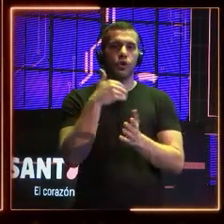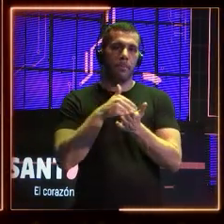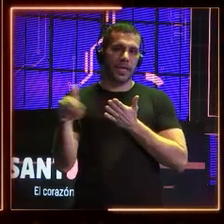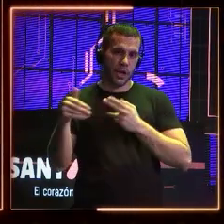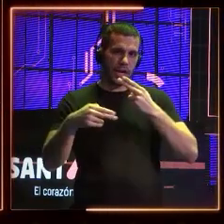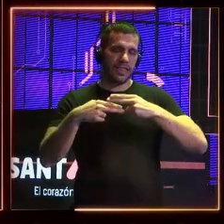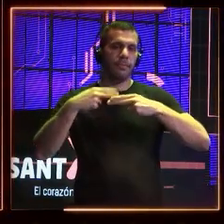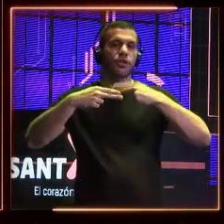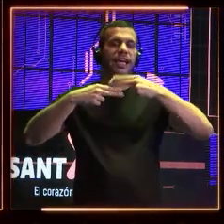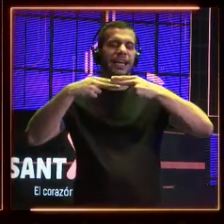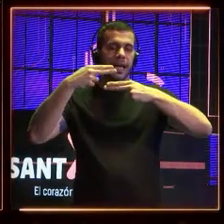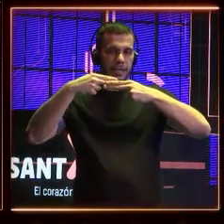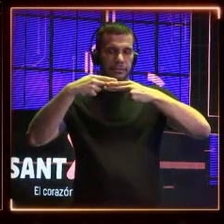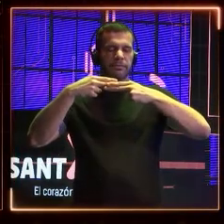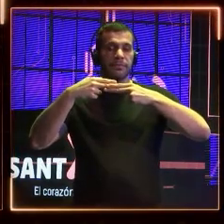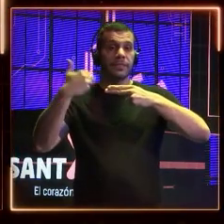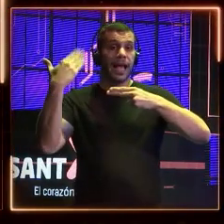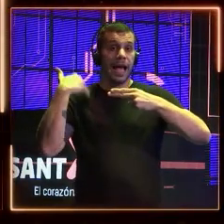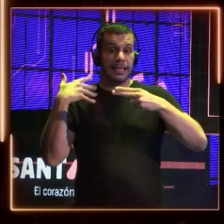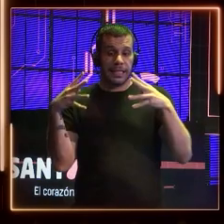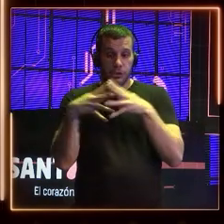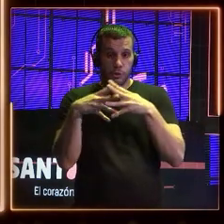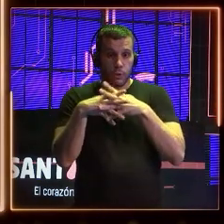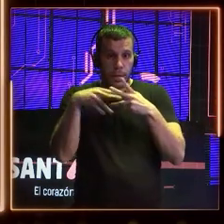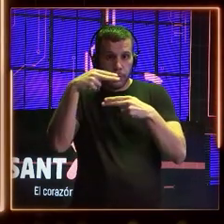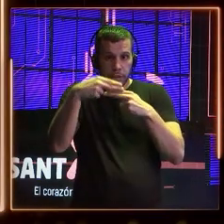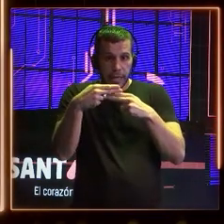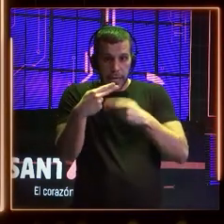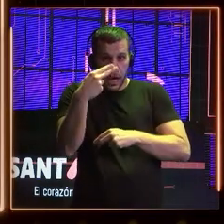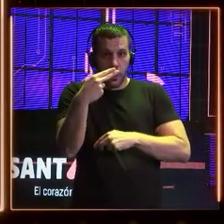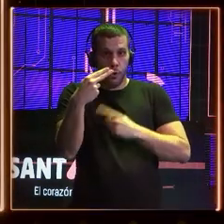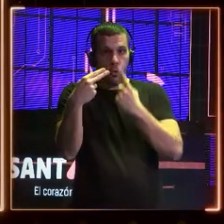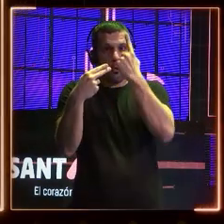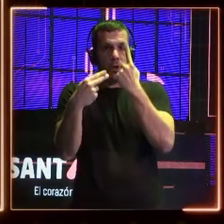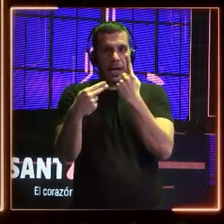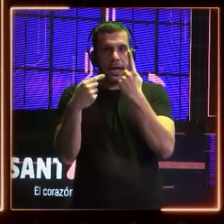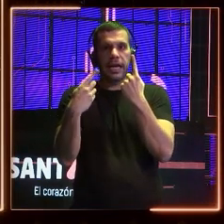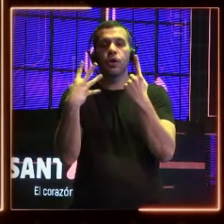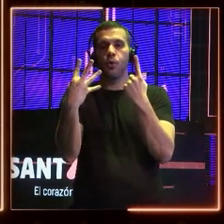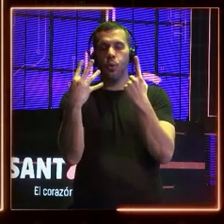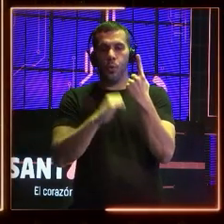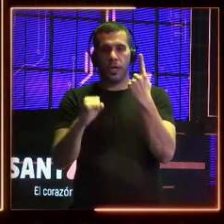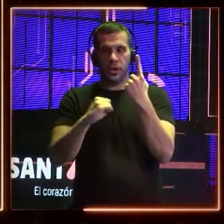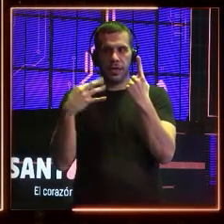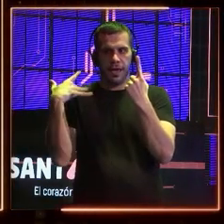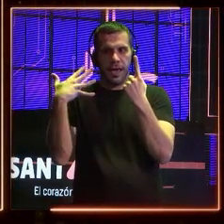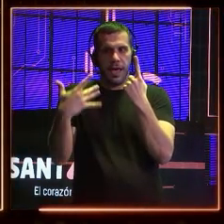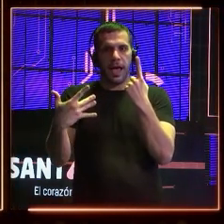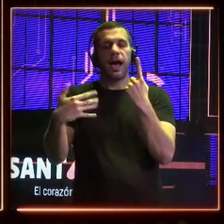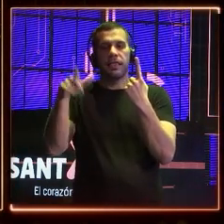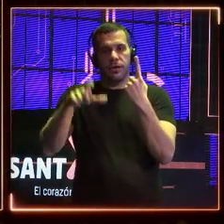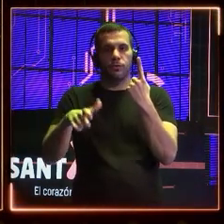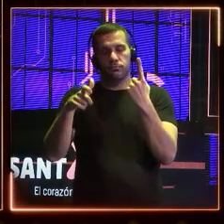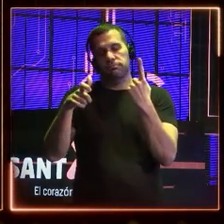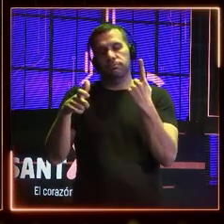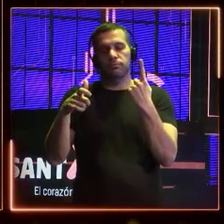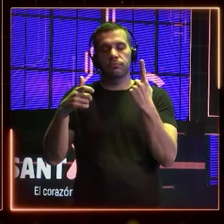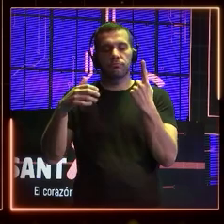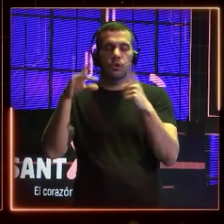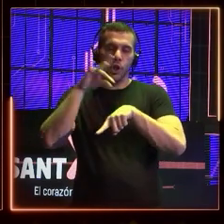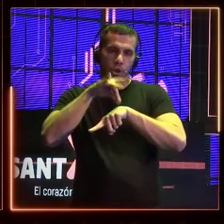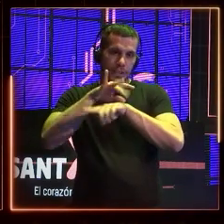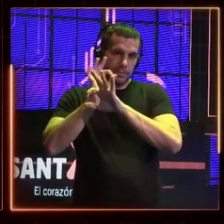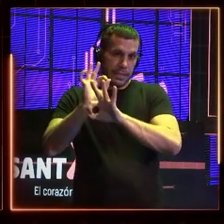haer la estructura de una sola proteína llevaba 4 años de investigación de un doctor especializado esto ha ahorrado a la